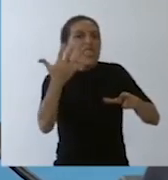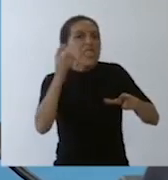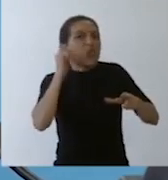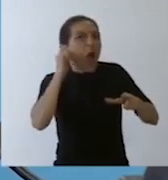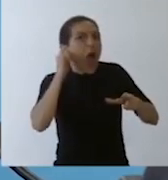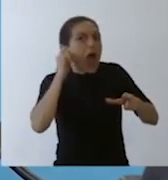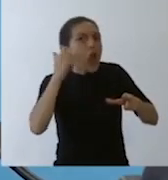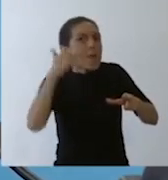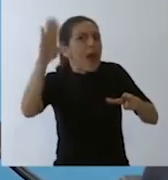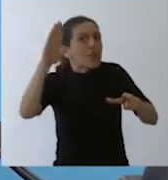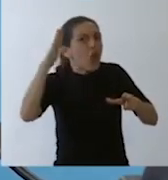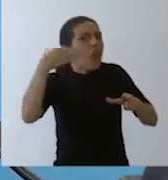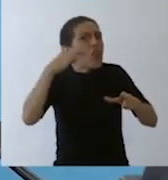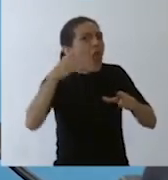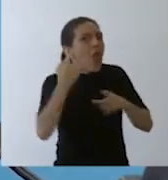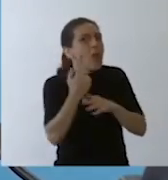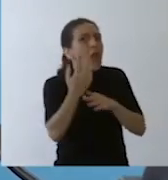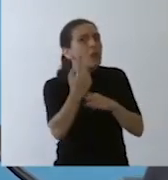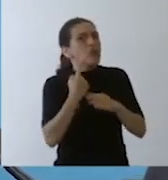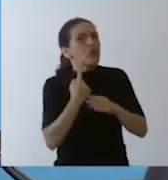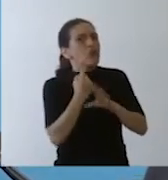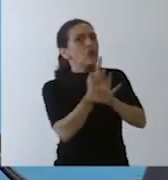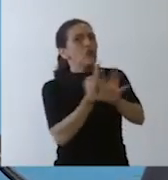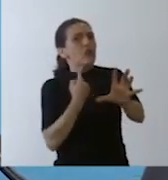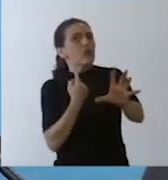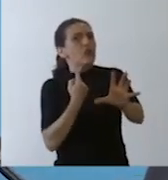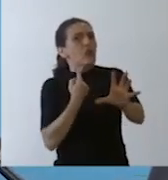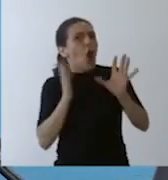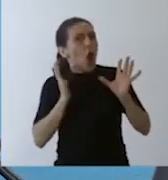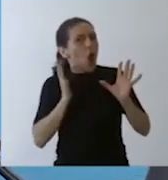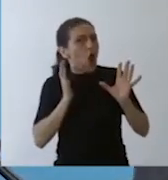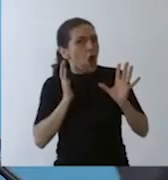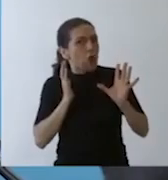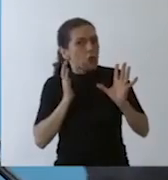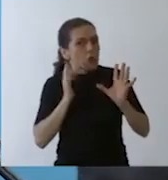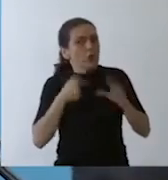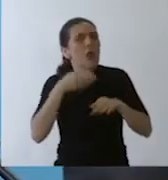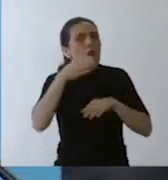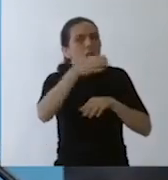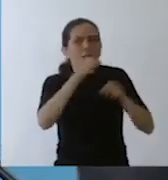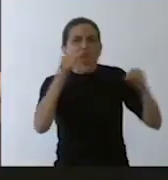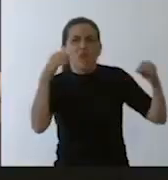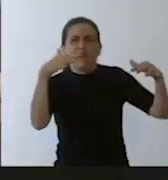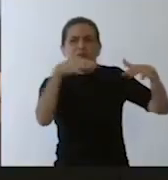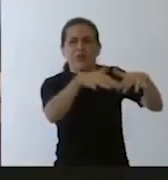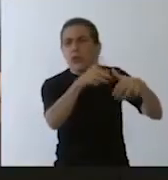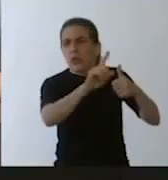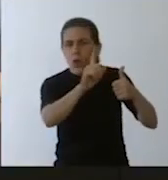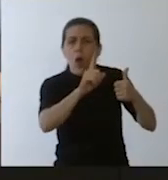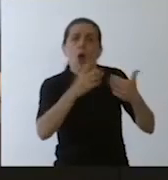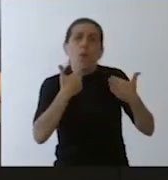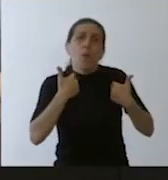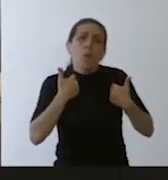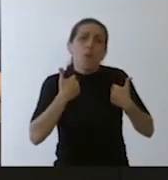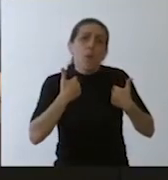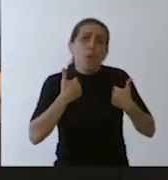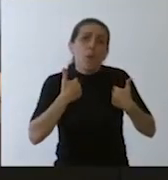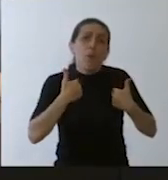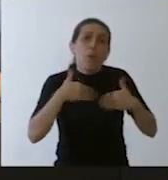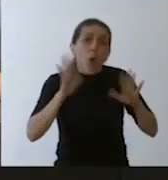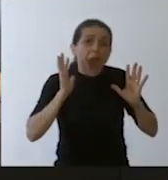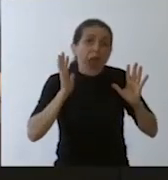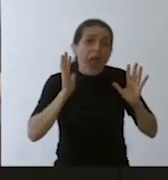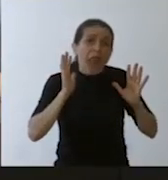distanciamiento social positivo, diríamos, que evitar las grandes aglomeraciones, pero puede participar en este